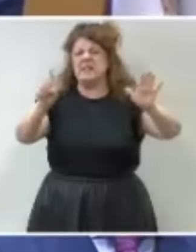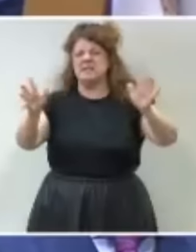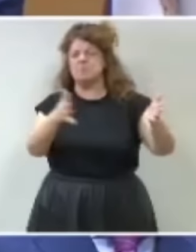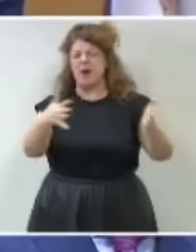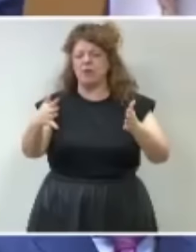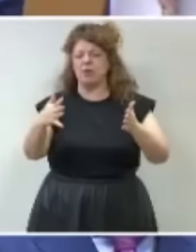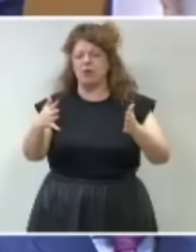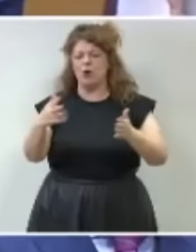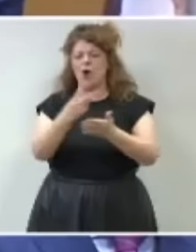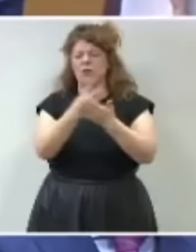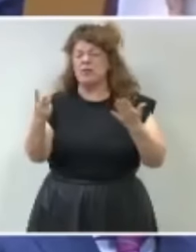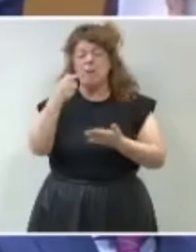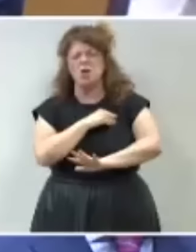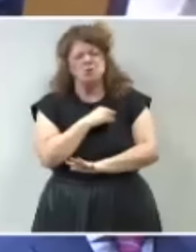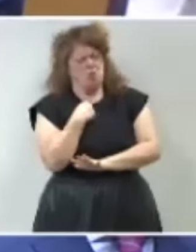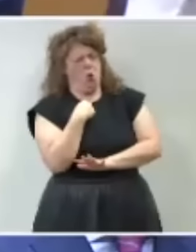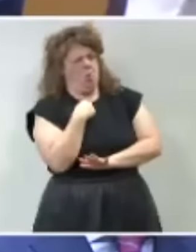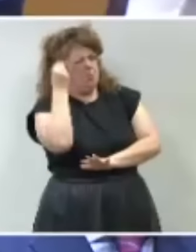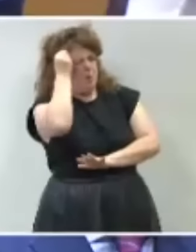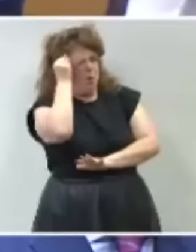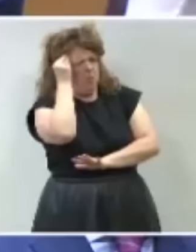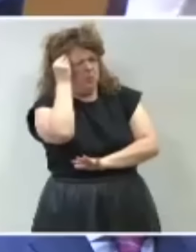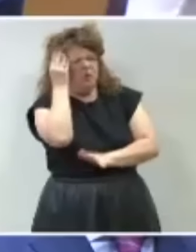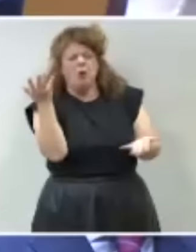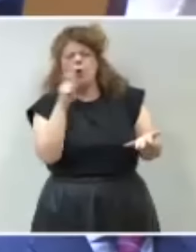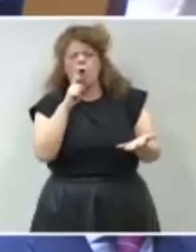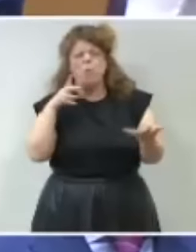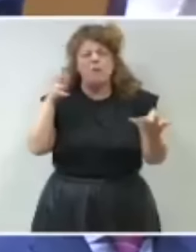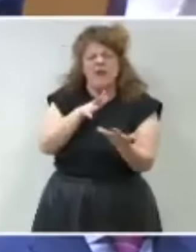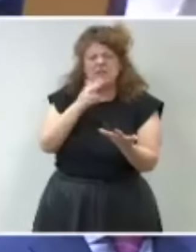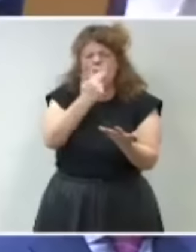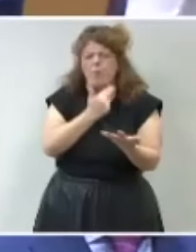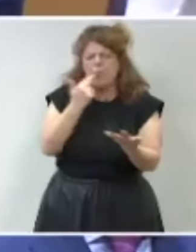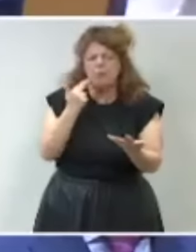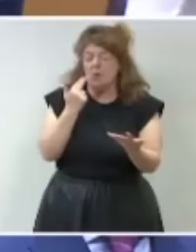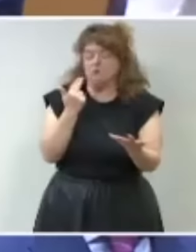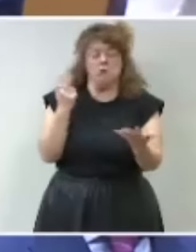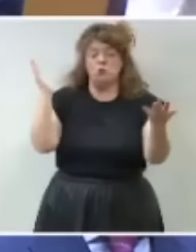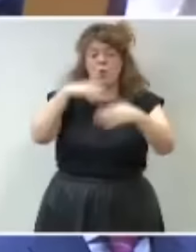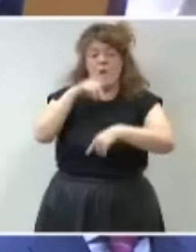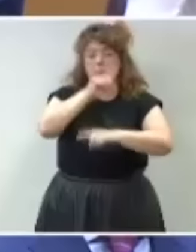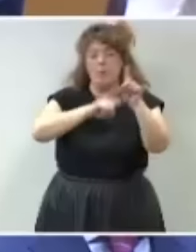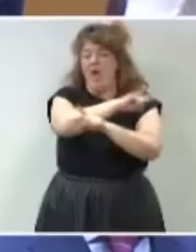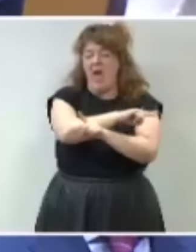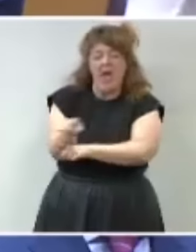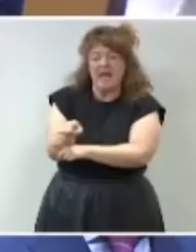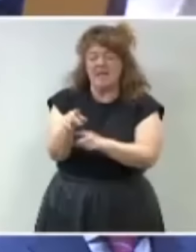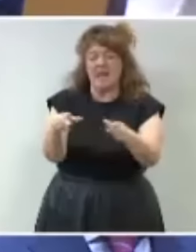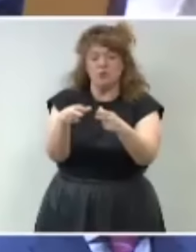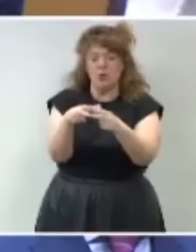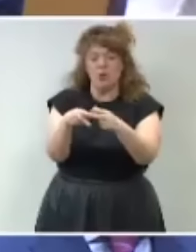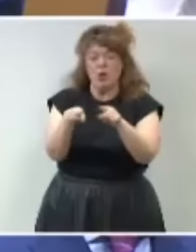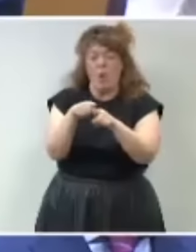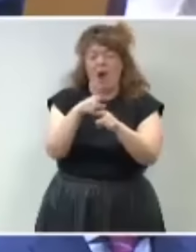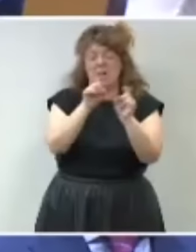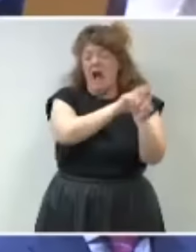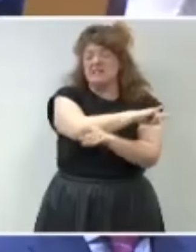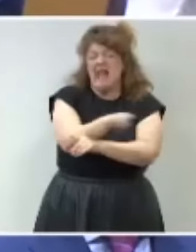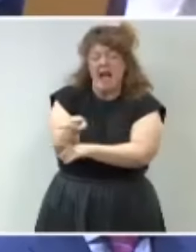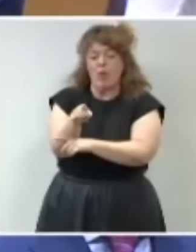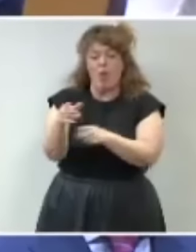18. Pedro Sánchez, Dizzy. ¿Cómo hacer frente a los compromisos? No hay problema. Engaña a sus socios como ha engañado a los españoles el